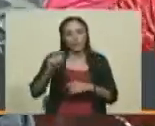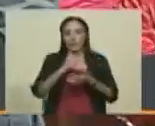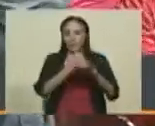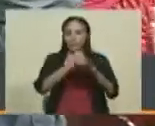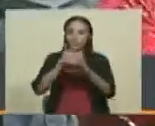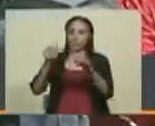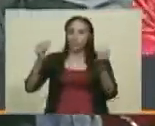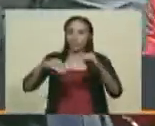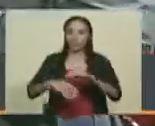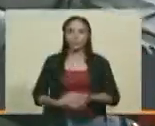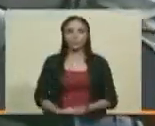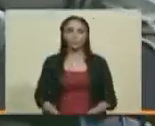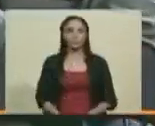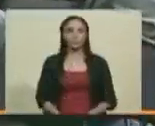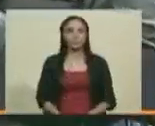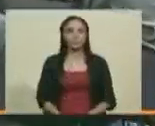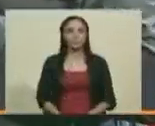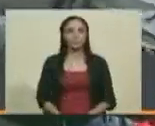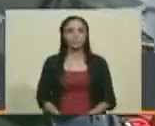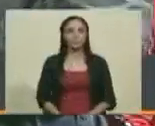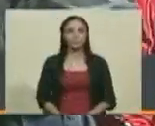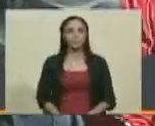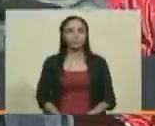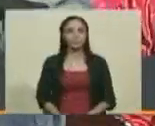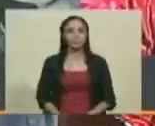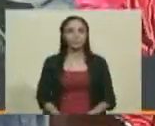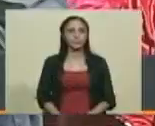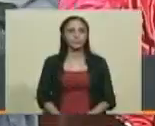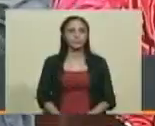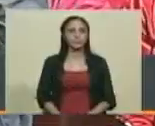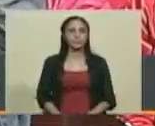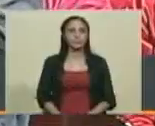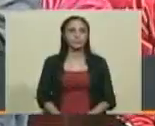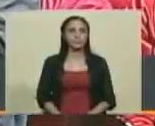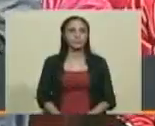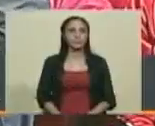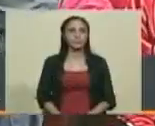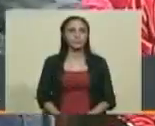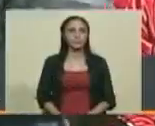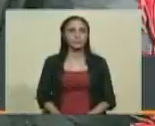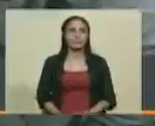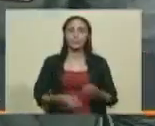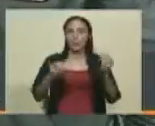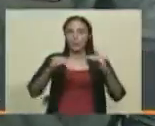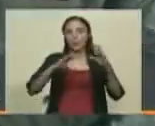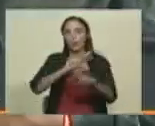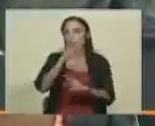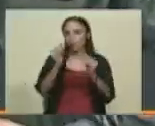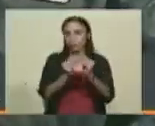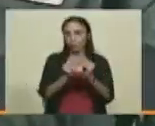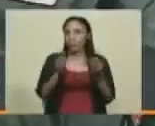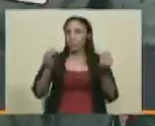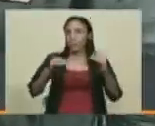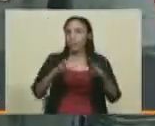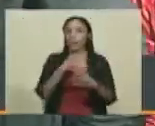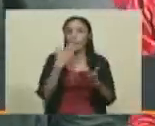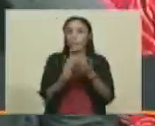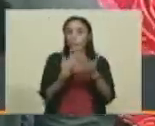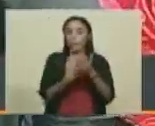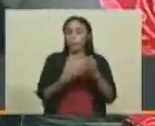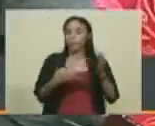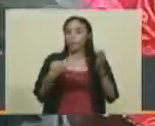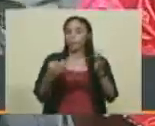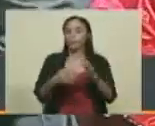venir. Porque sabemos, para ir concretando en el tema de las propuestas,